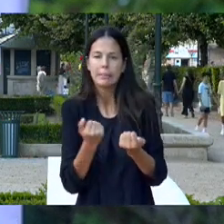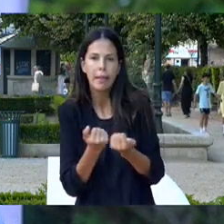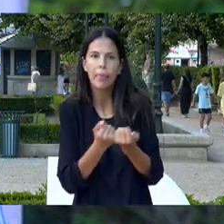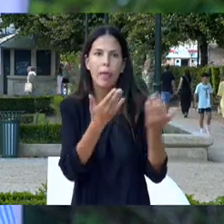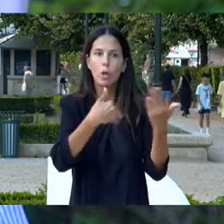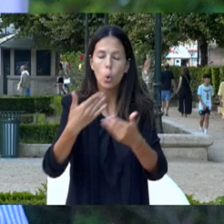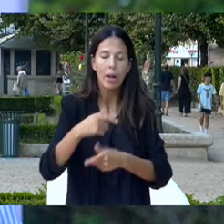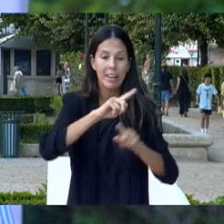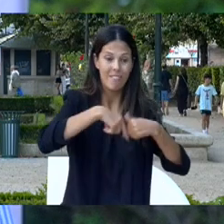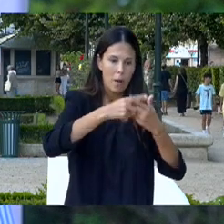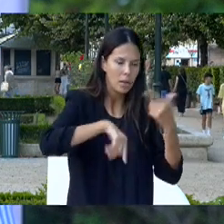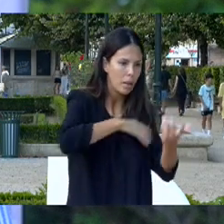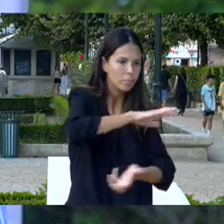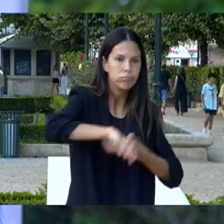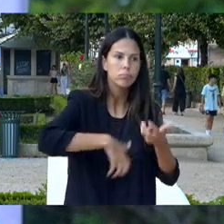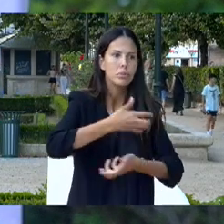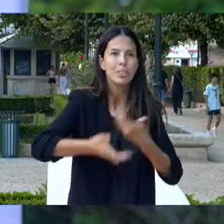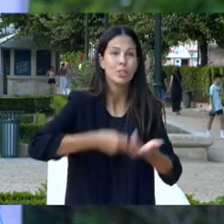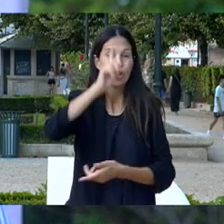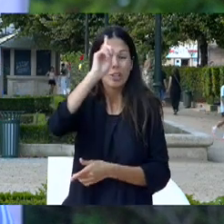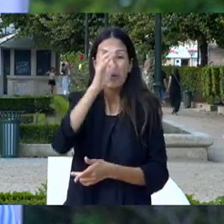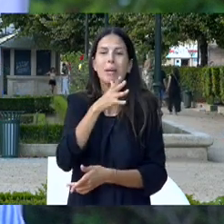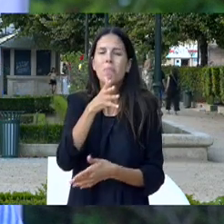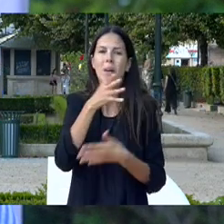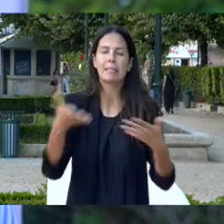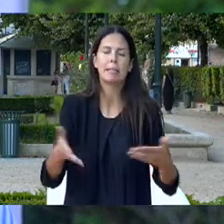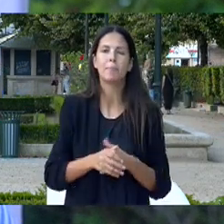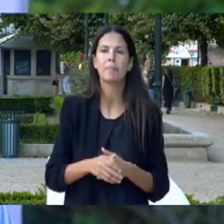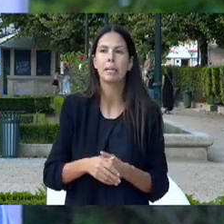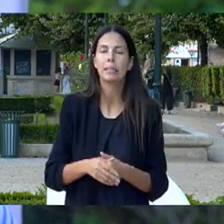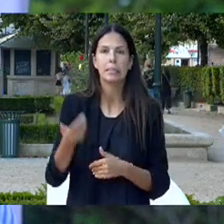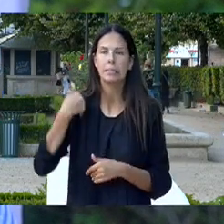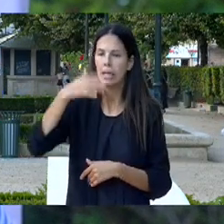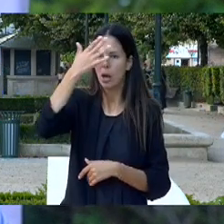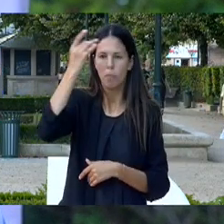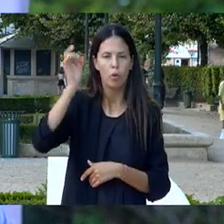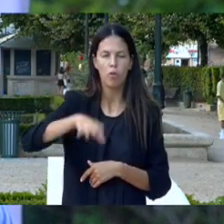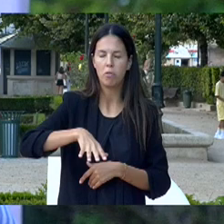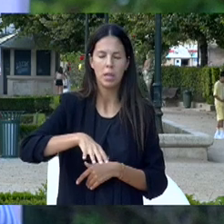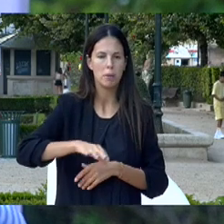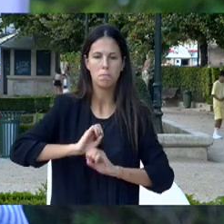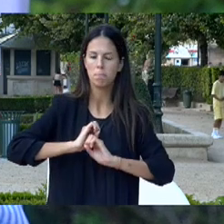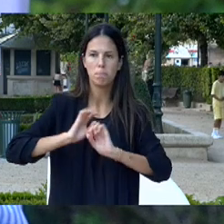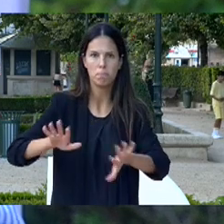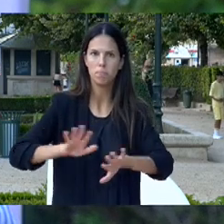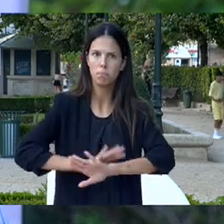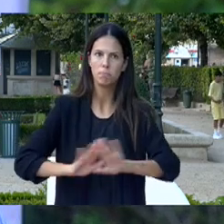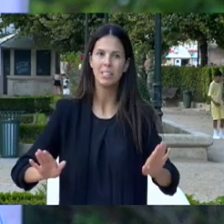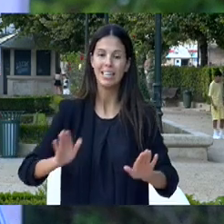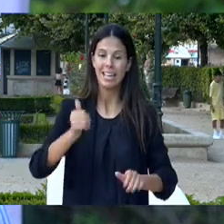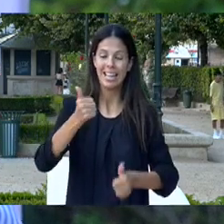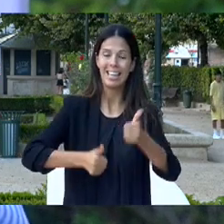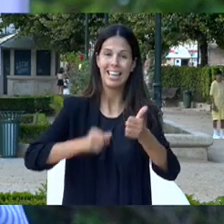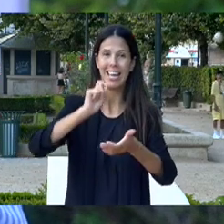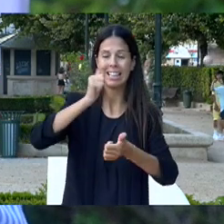desesperación familiar, porque non sabe o que vai ser dela. Por fin deixan en paz. É curioso que nos exámenes de